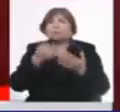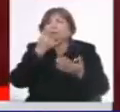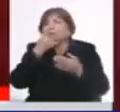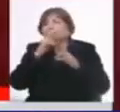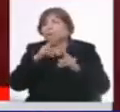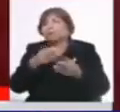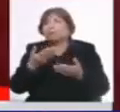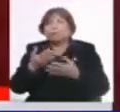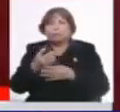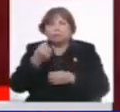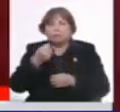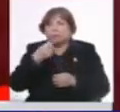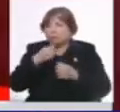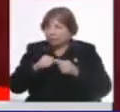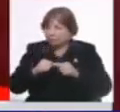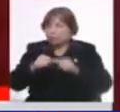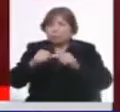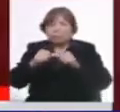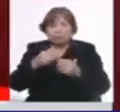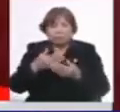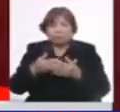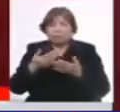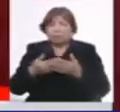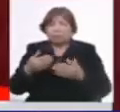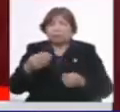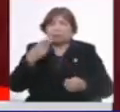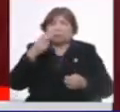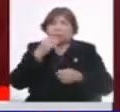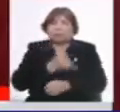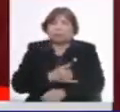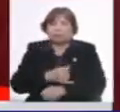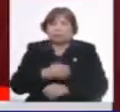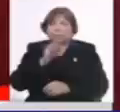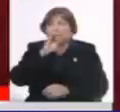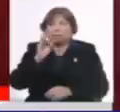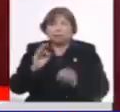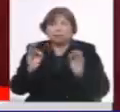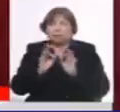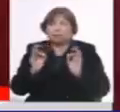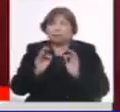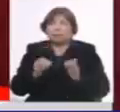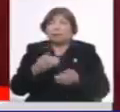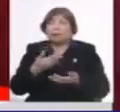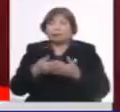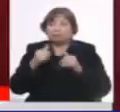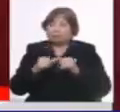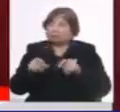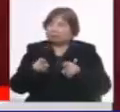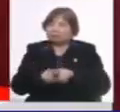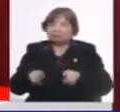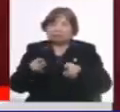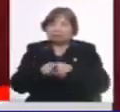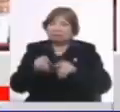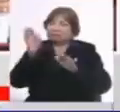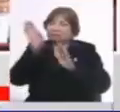resultado van a obtener si seguimos manteniendo esas dos instituciones? Ninguna, ¿no? La cuestión va a seguir igual o